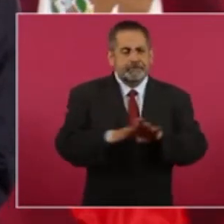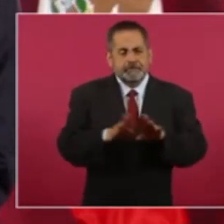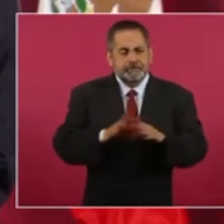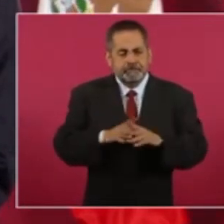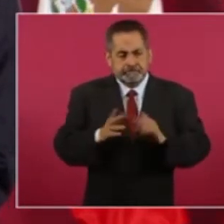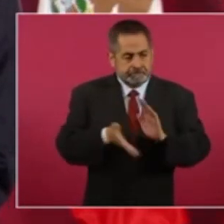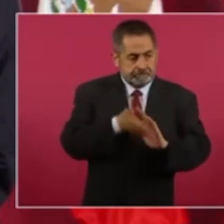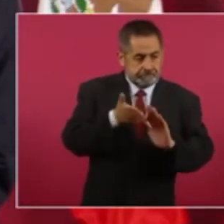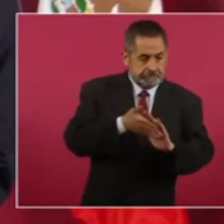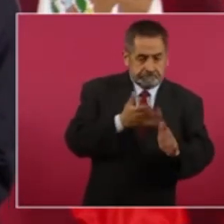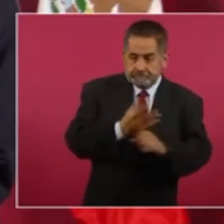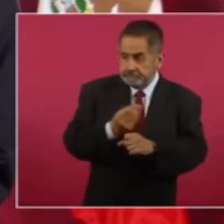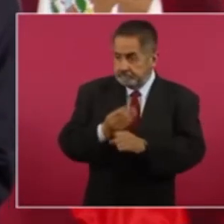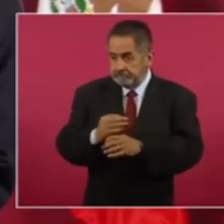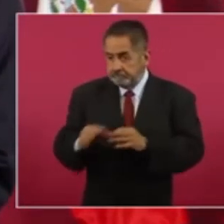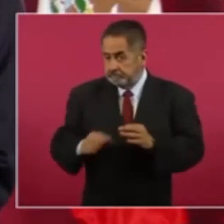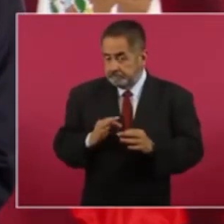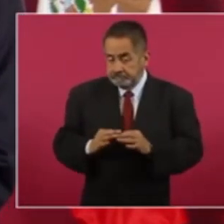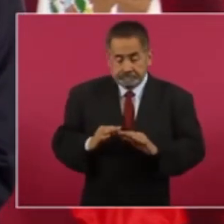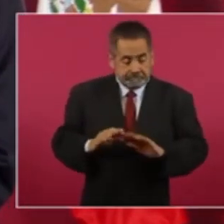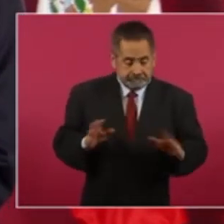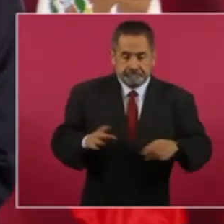vamos a estar